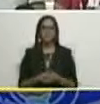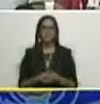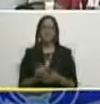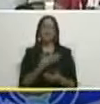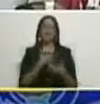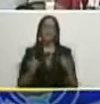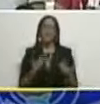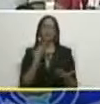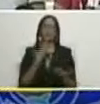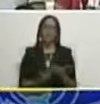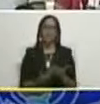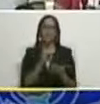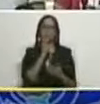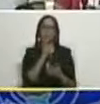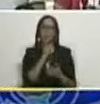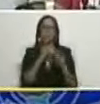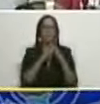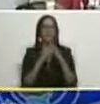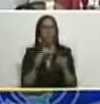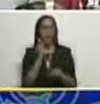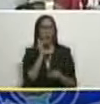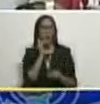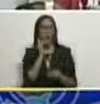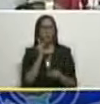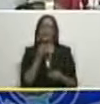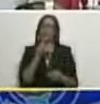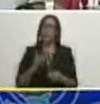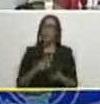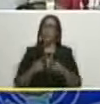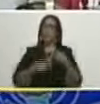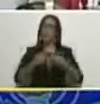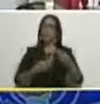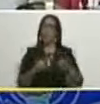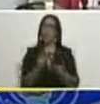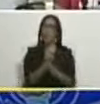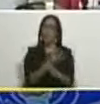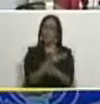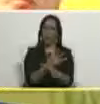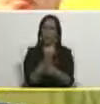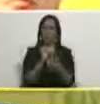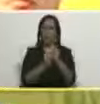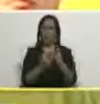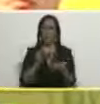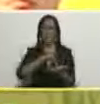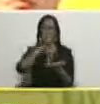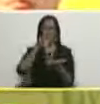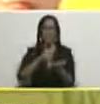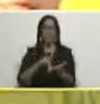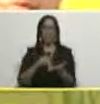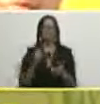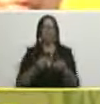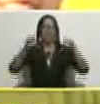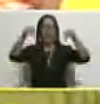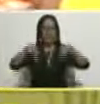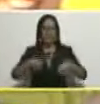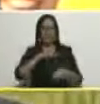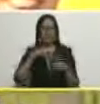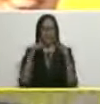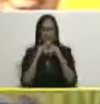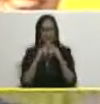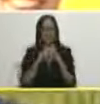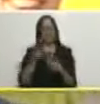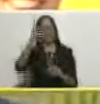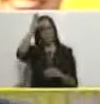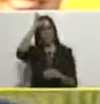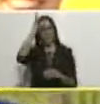Quiero solicitarle en nombre de toda la juventud que, bueno, los próximos Juegos Deportivos Nacionales sean aquí en nuestra casa, en Falcón, en la Ciudad